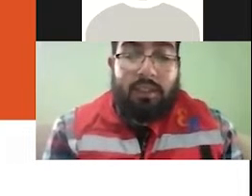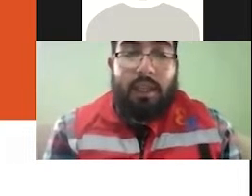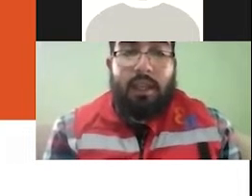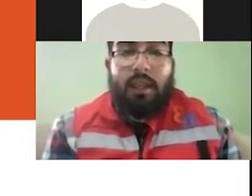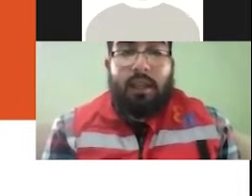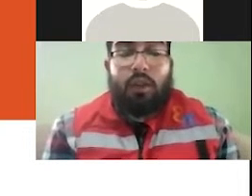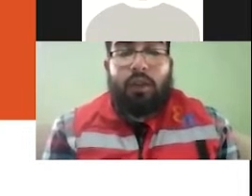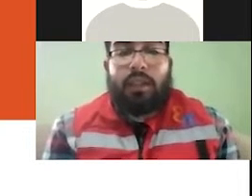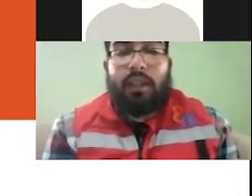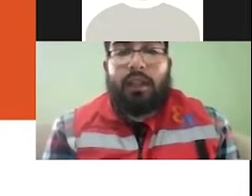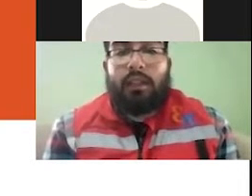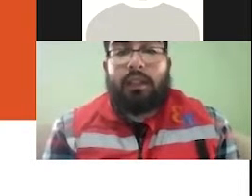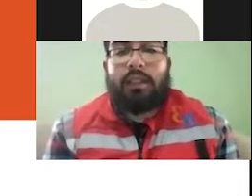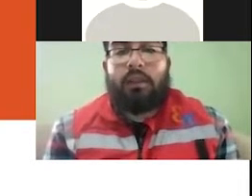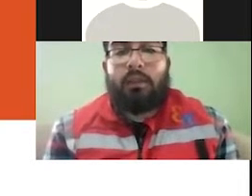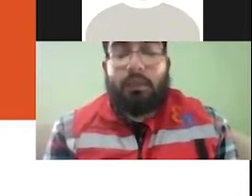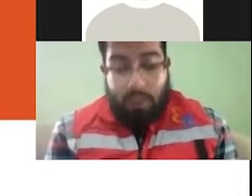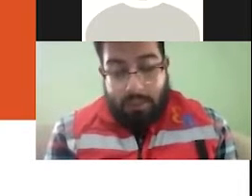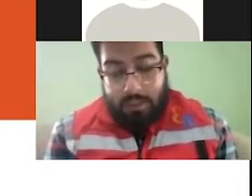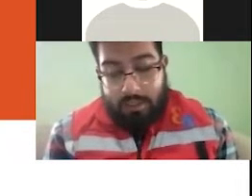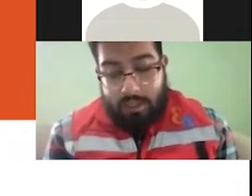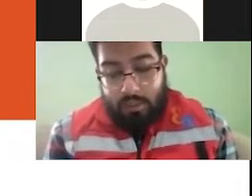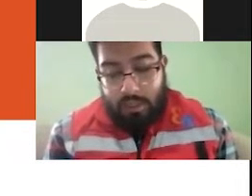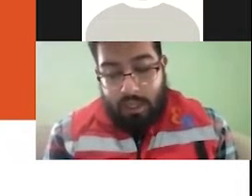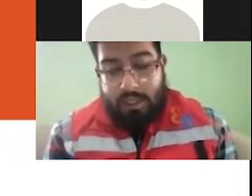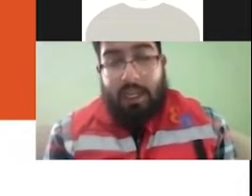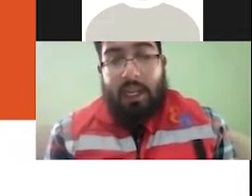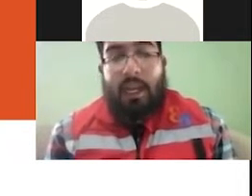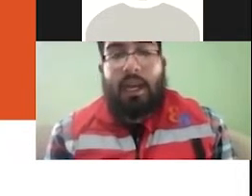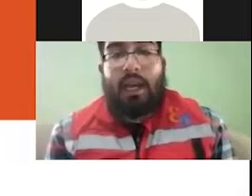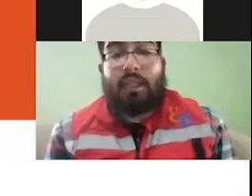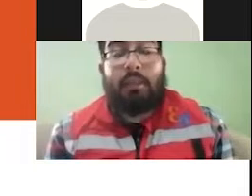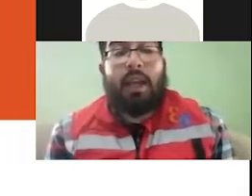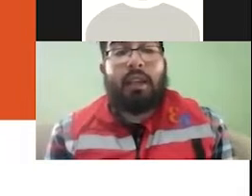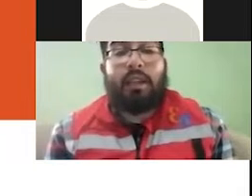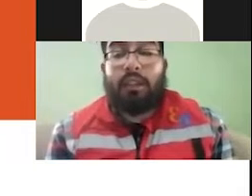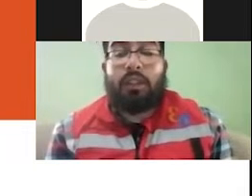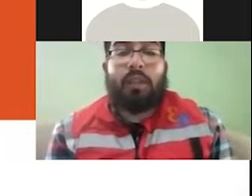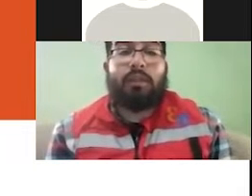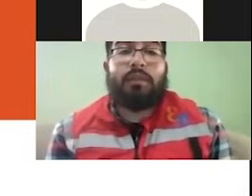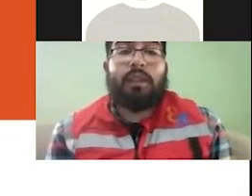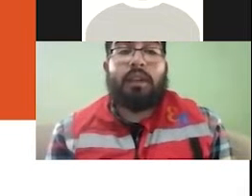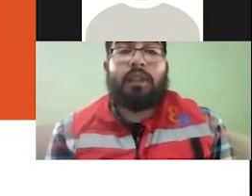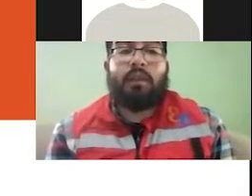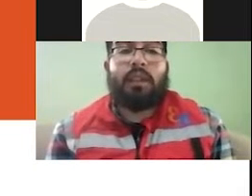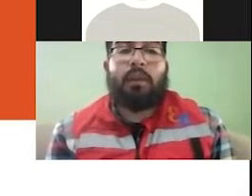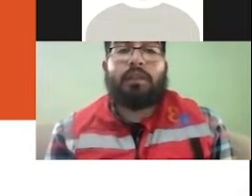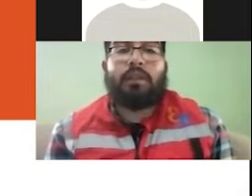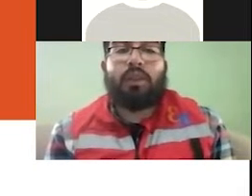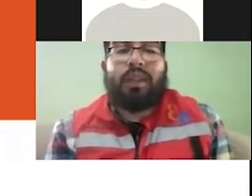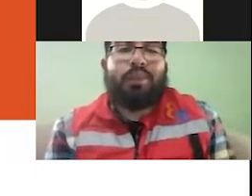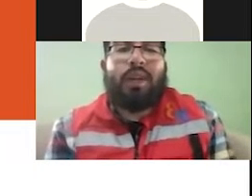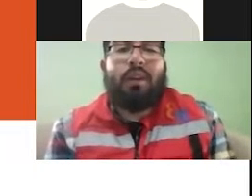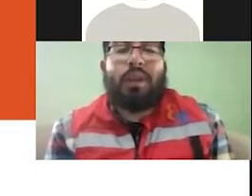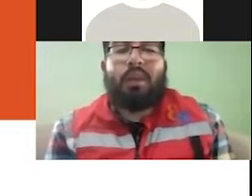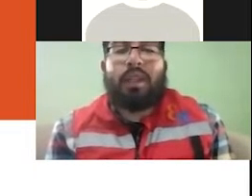conscientes de toda esta información, porque imagínense que un día llegara a temblar y no tenemos definida nuestra ruta de evacuación